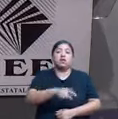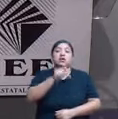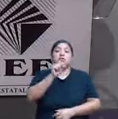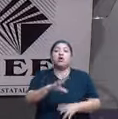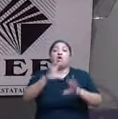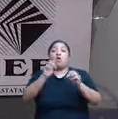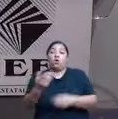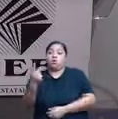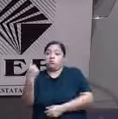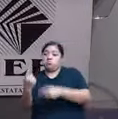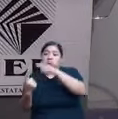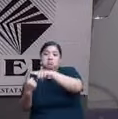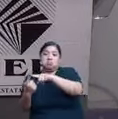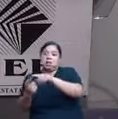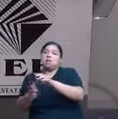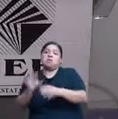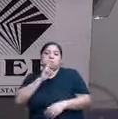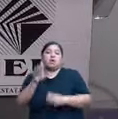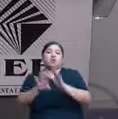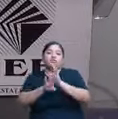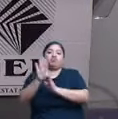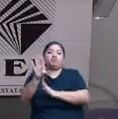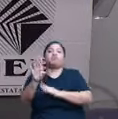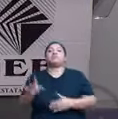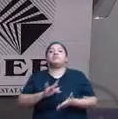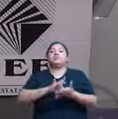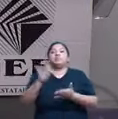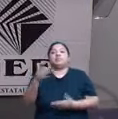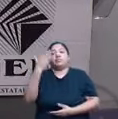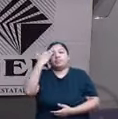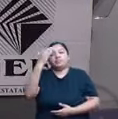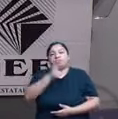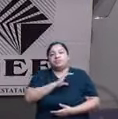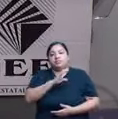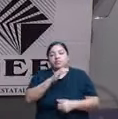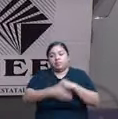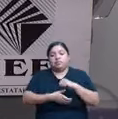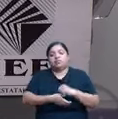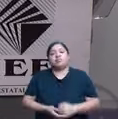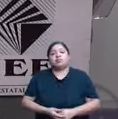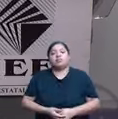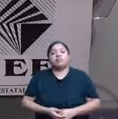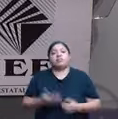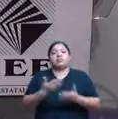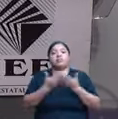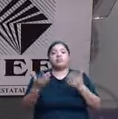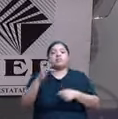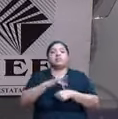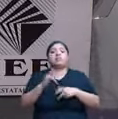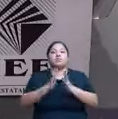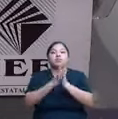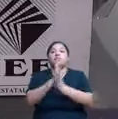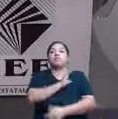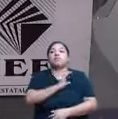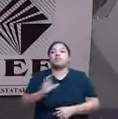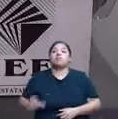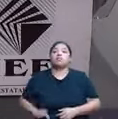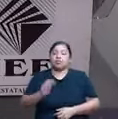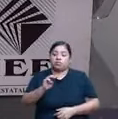de la ciudadanía. Muchísimas gracias, candidata. Ha terminado su tiempo. Ahora vamos a cederle el uso de la voz al